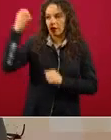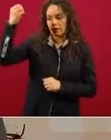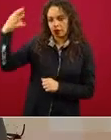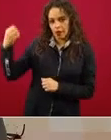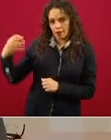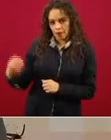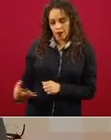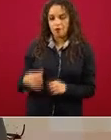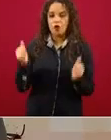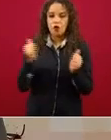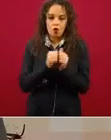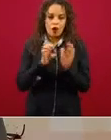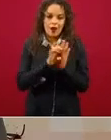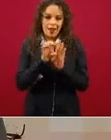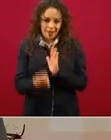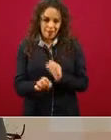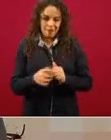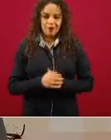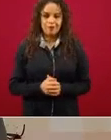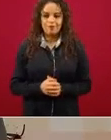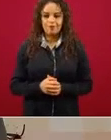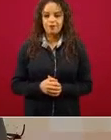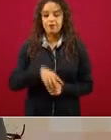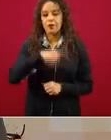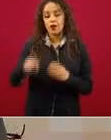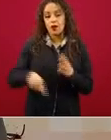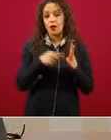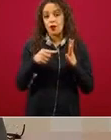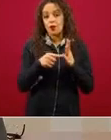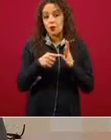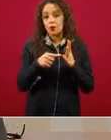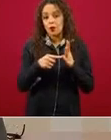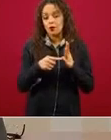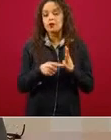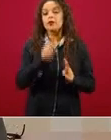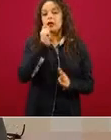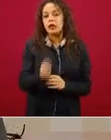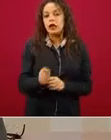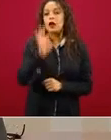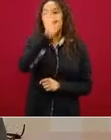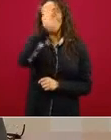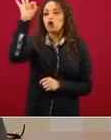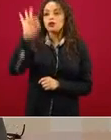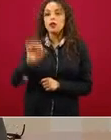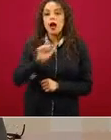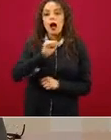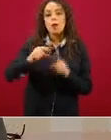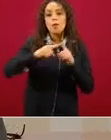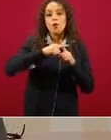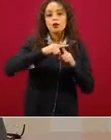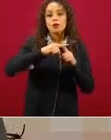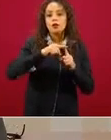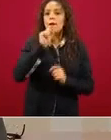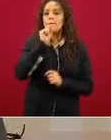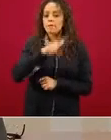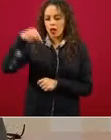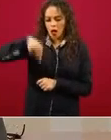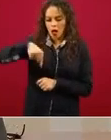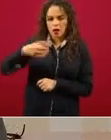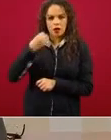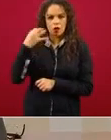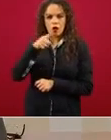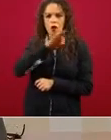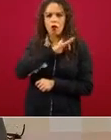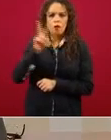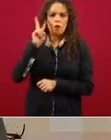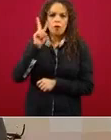el cuarto indicador es el porcentaje de positividad, que presentamos también aquí cada semana. Y este porcentaje de